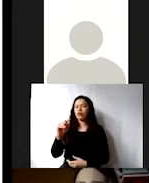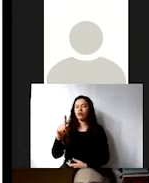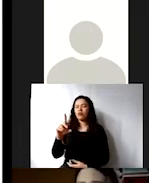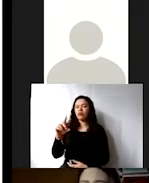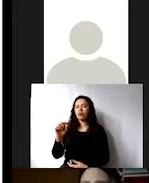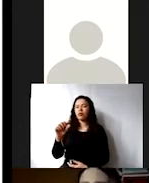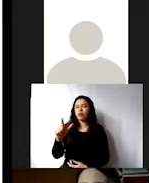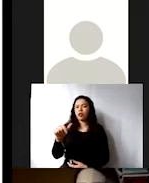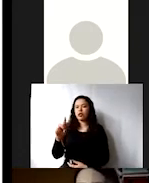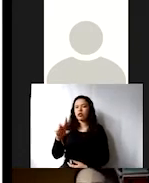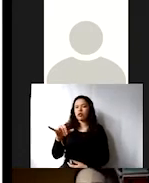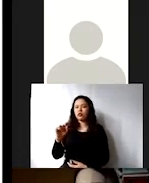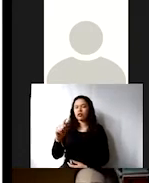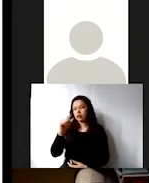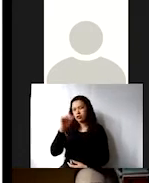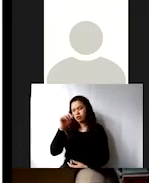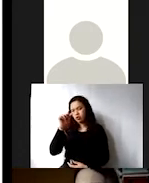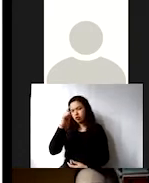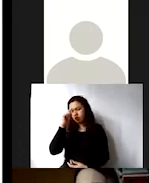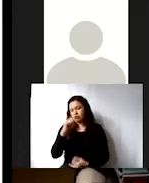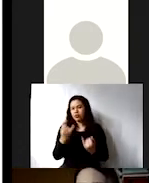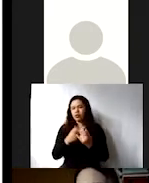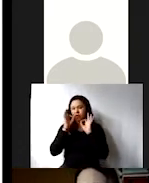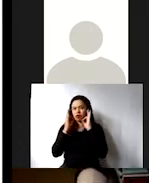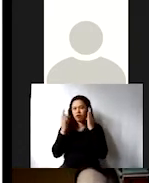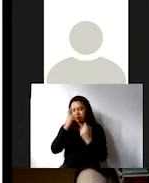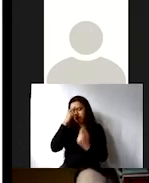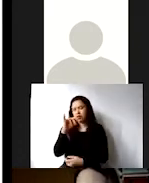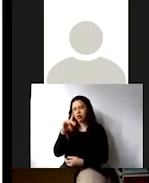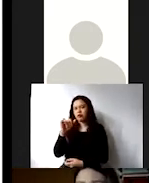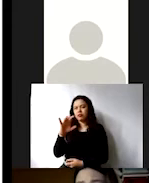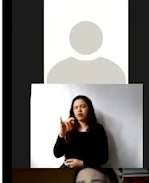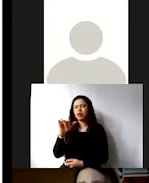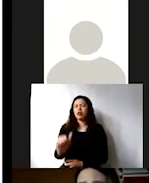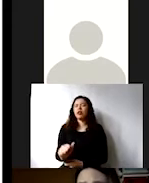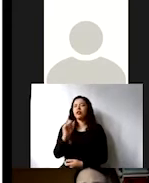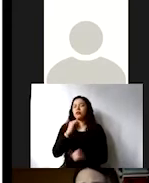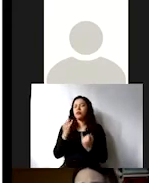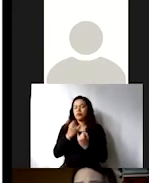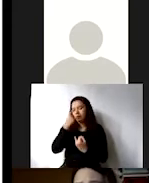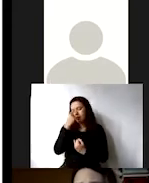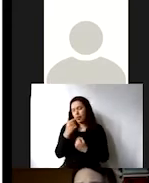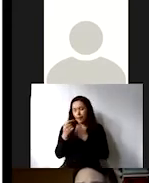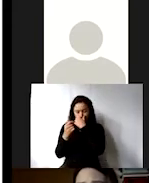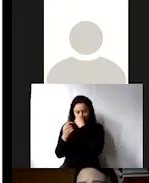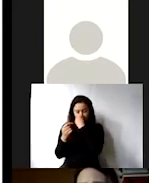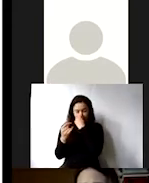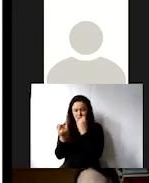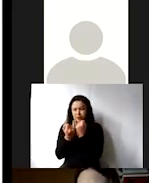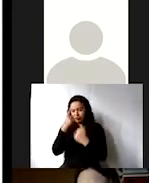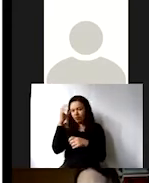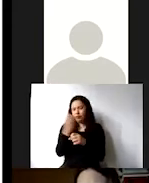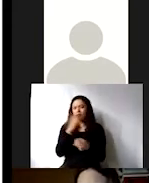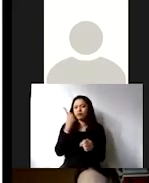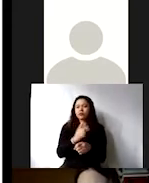menos una misma estructura que de Impactia para poder encontrar, tanto para poder encontrar oportunidades como para registrar